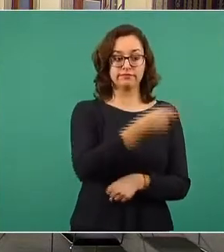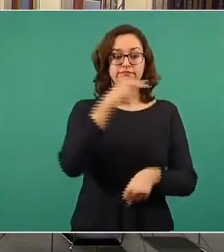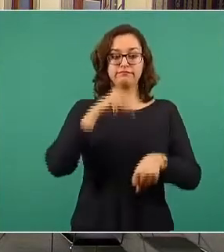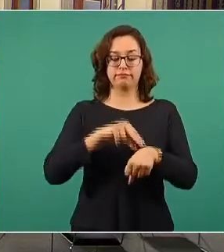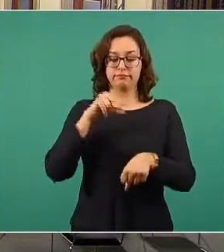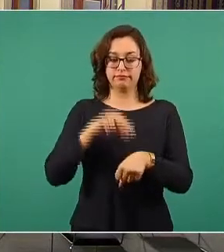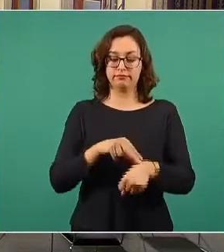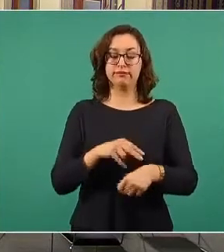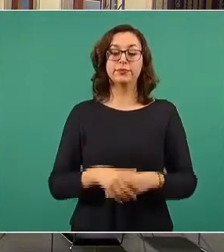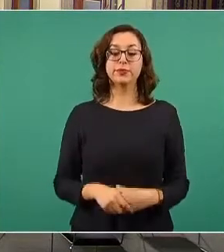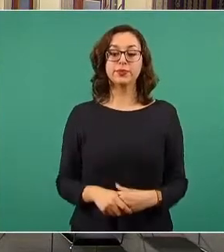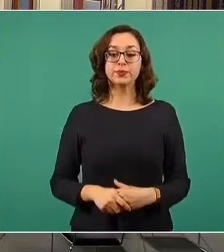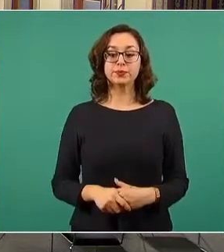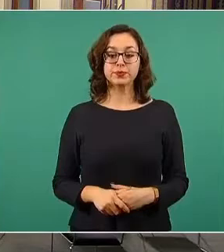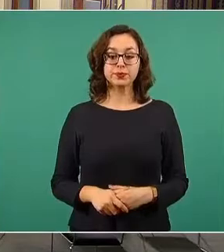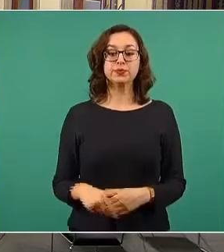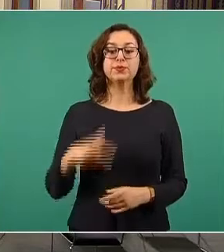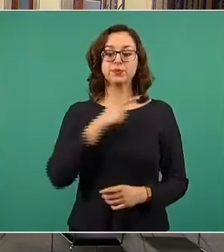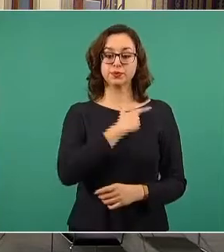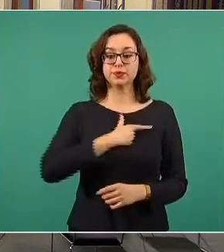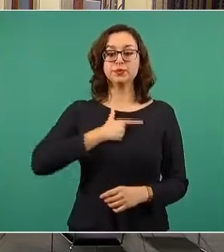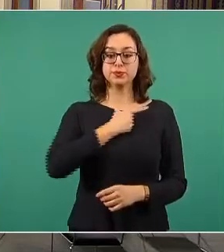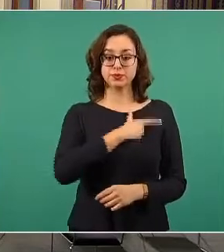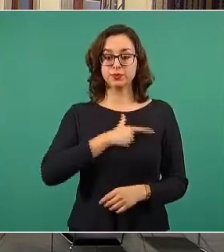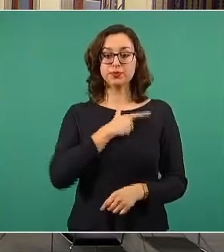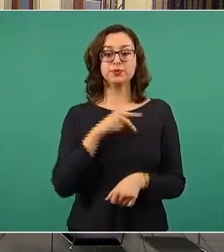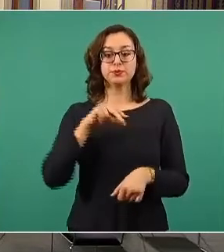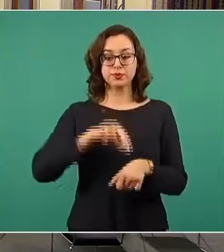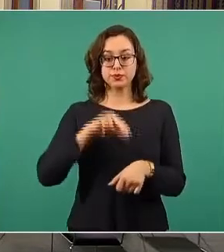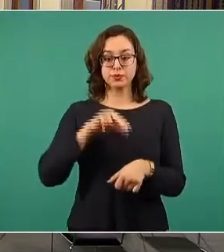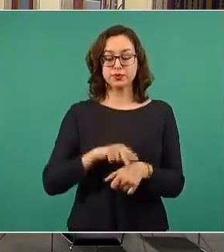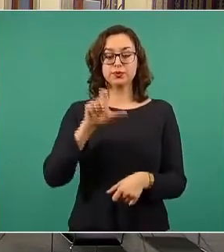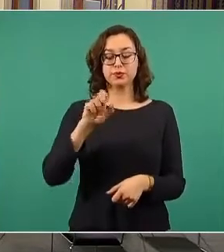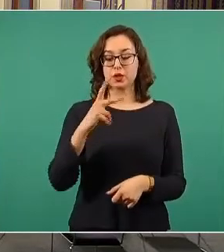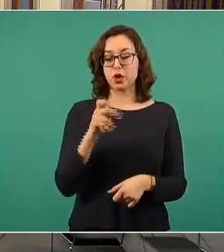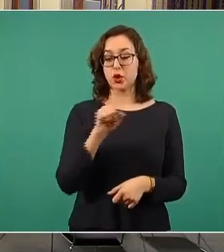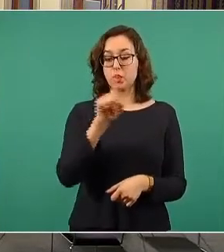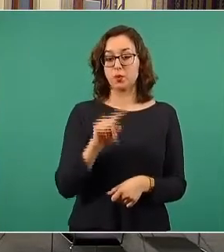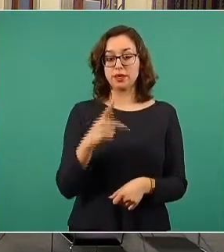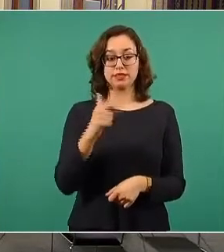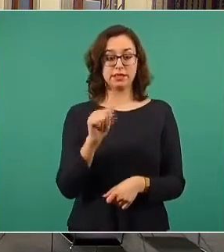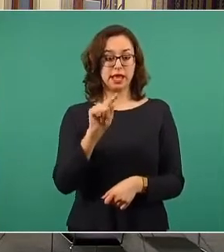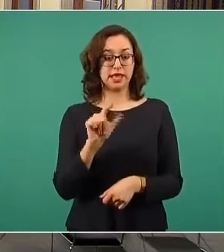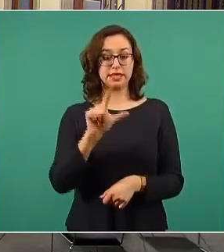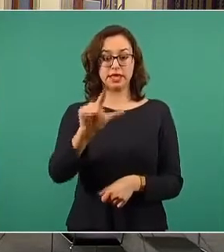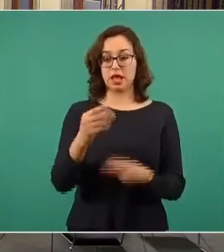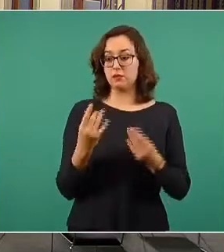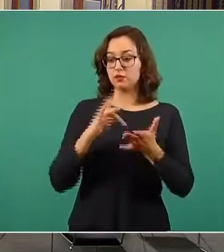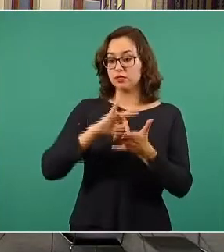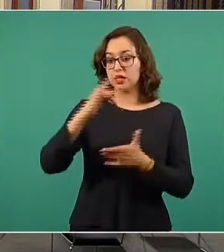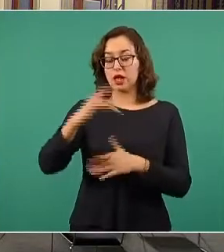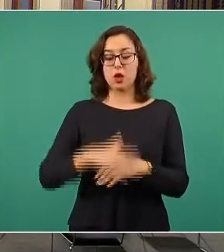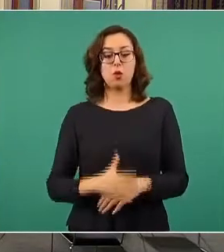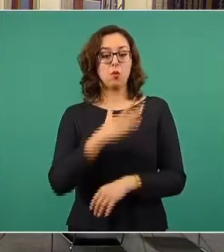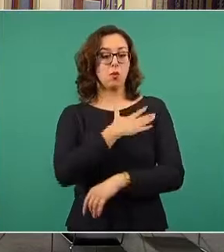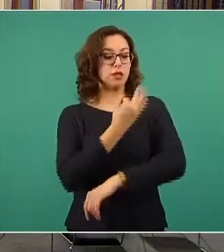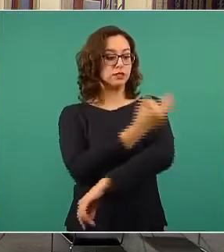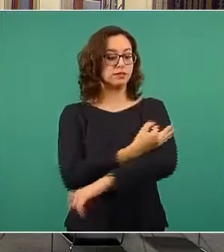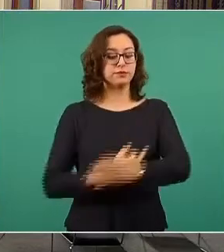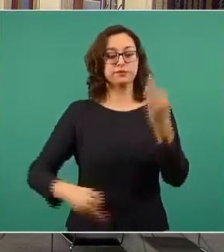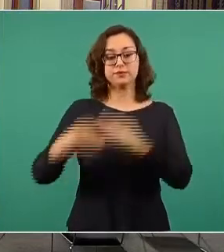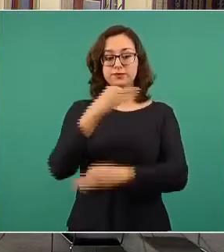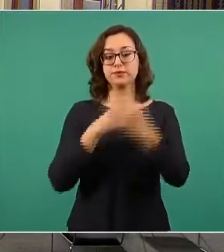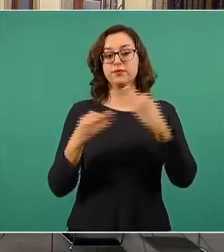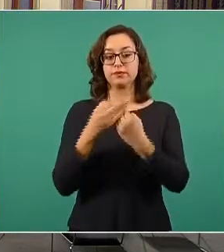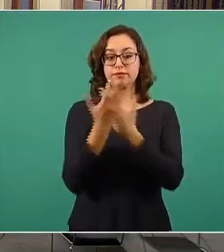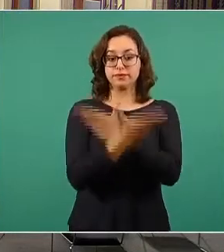importante. Con todo gusto, doctor López-Gatell, muchísimas gracias, muy buenas tardes tengan todas y todos aquí en